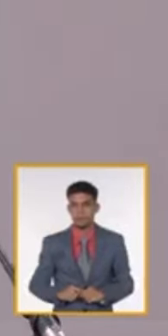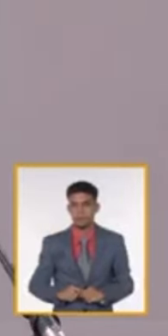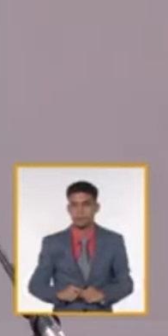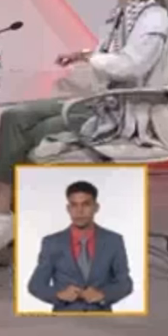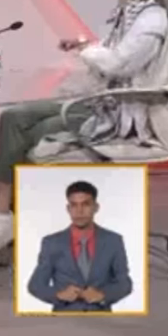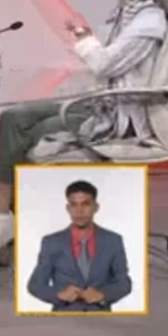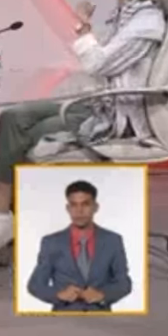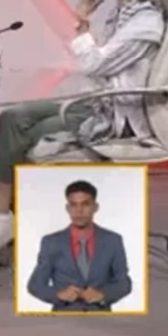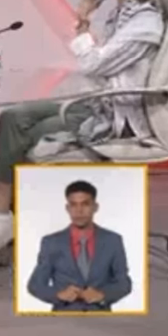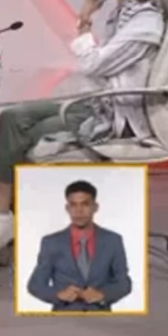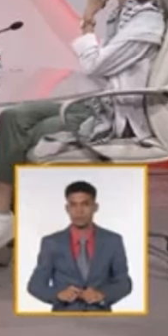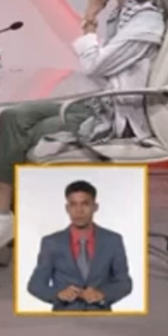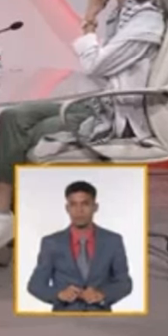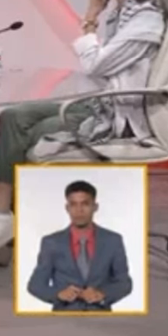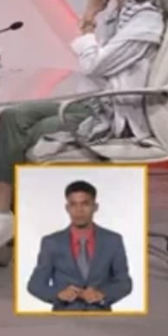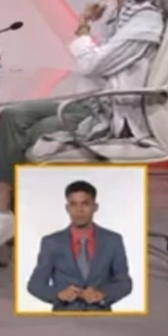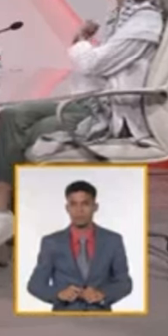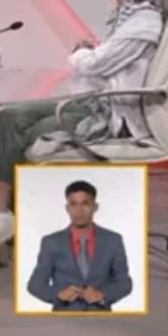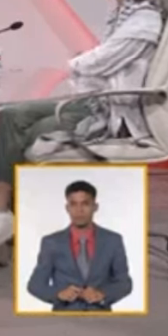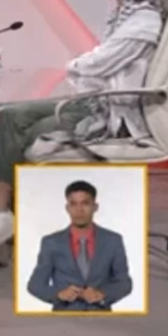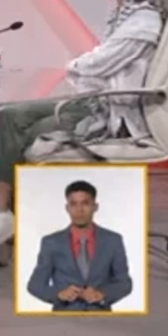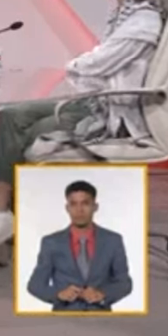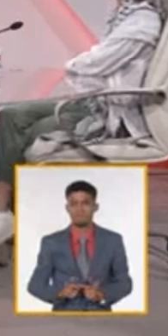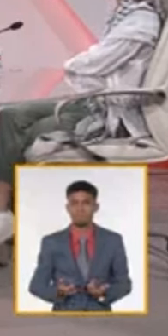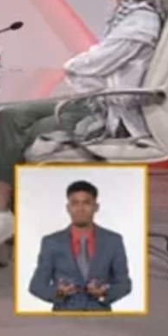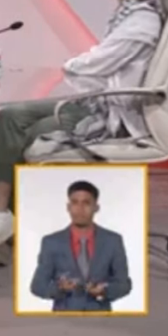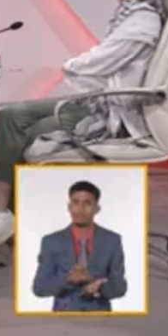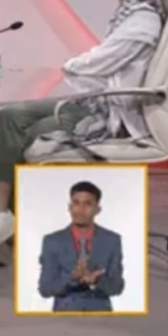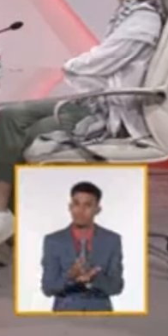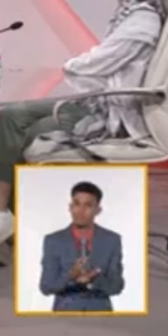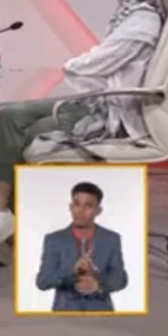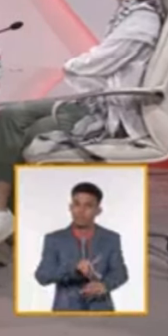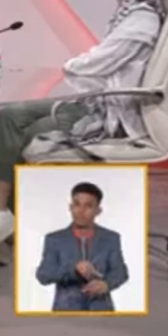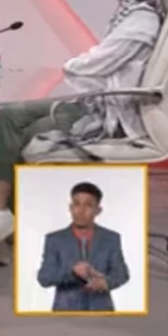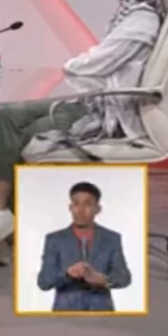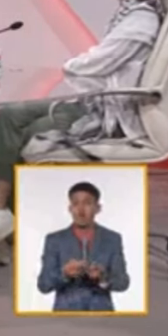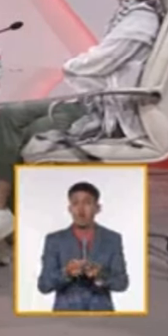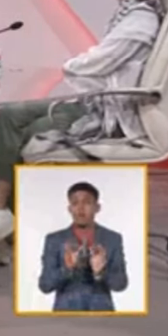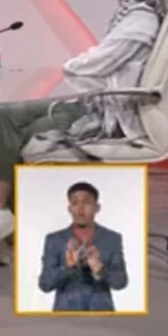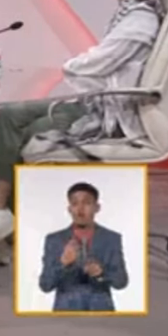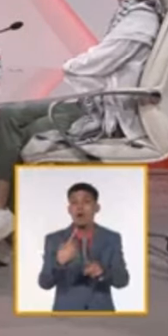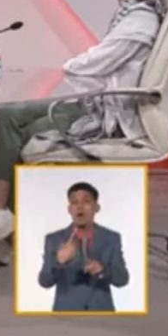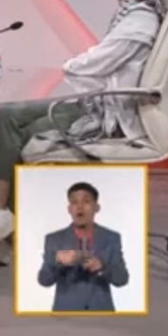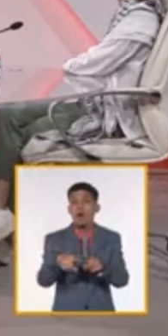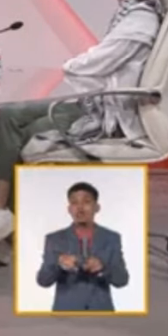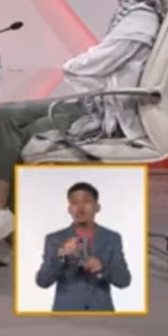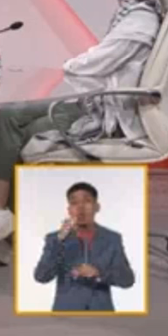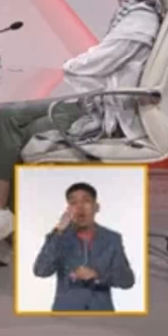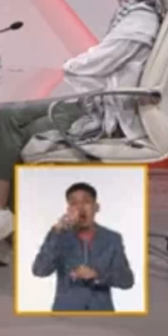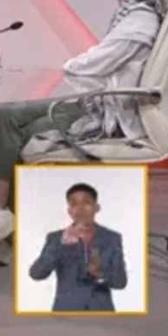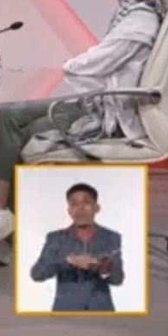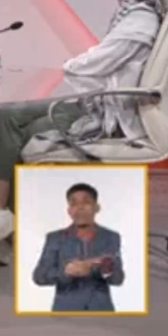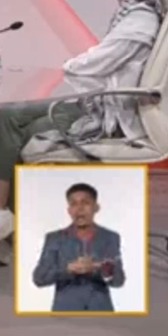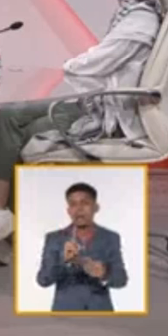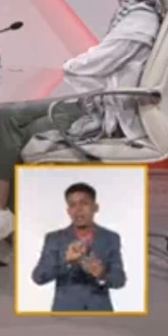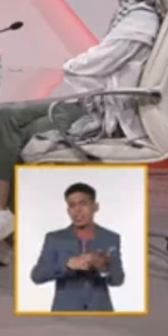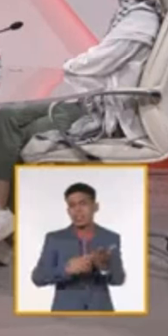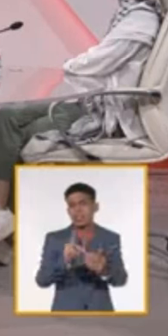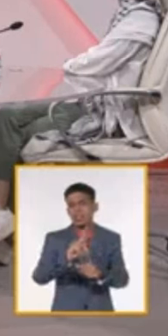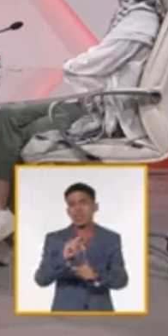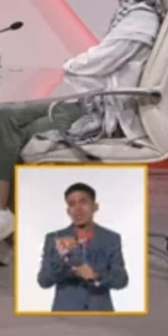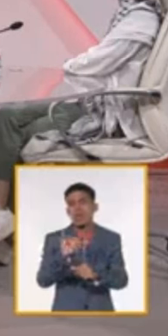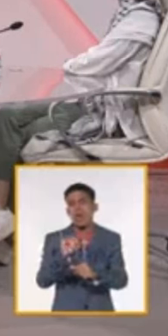Bueno, me demoro un poquito para que el traductor pueda terminar de traducir las palabras de Manolo, pero